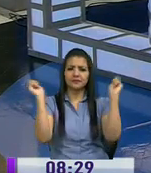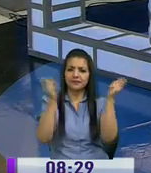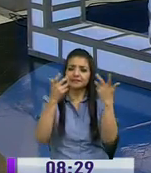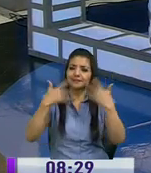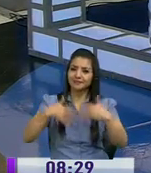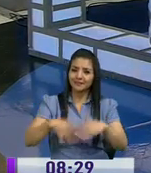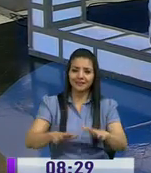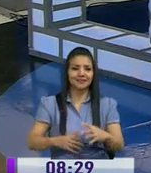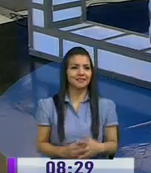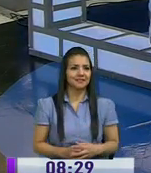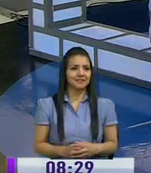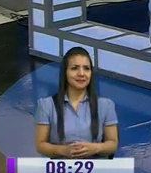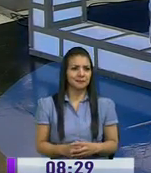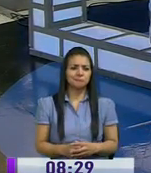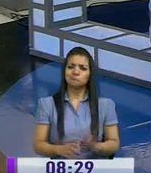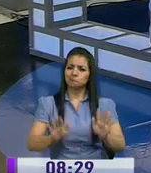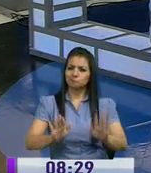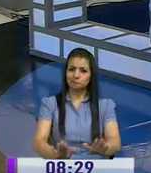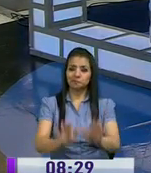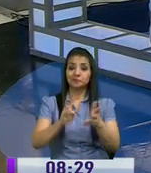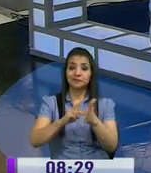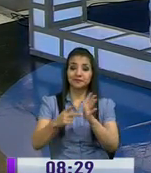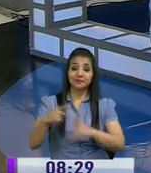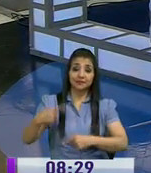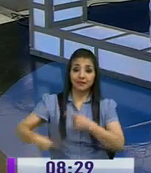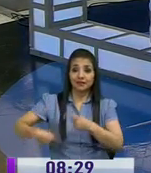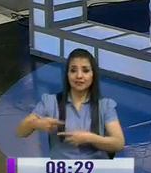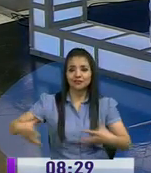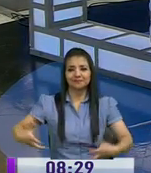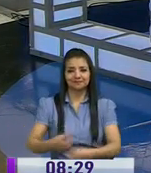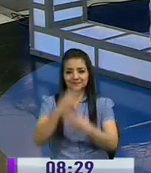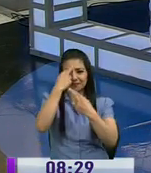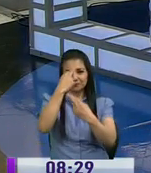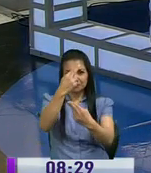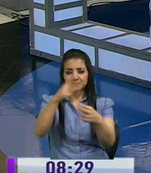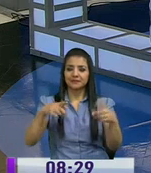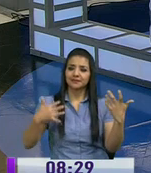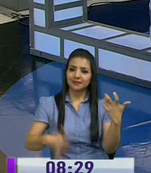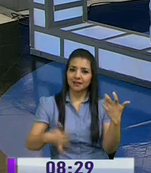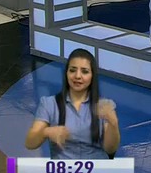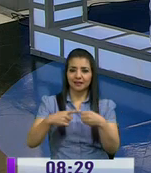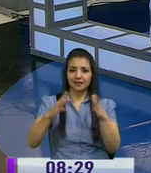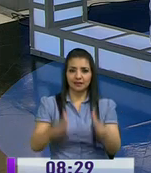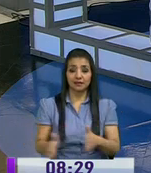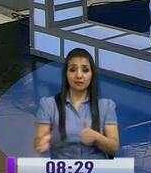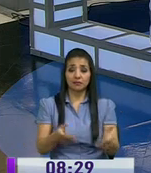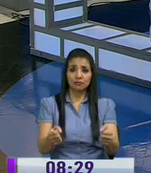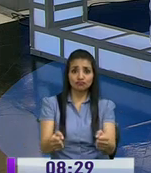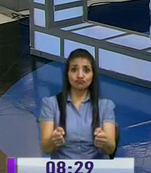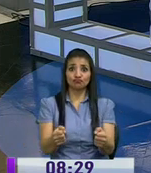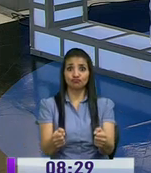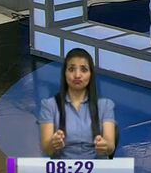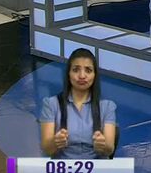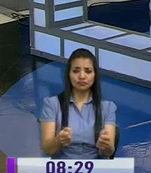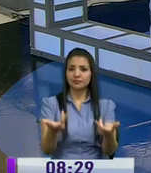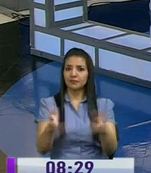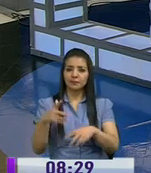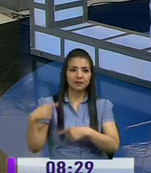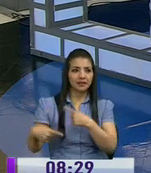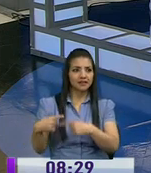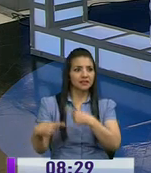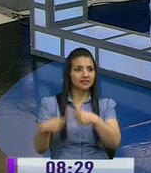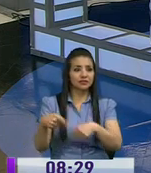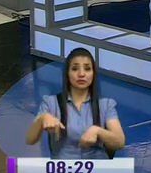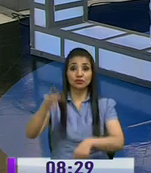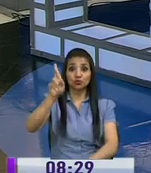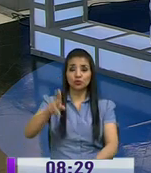estas celebraciones, ¿no? Rescatando las tradiciones como la serenata quiteña. Bueno, pero los jochos de madera no se quedan también atrás. Pues son tradicionales, es que el sur de Quito